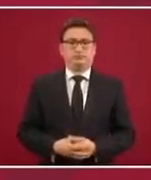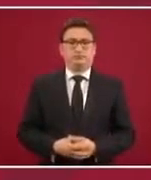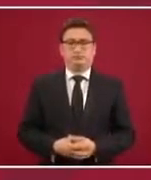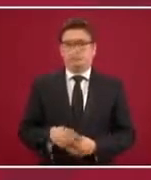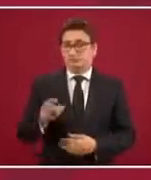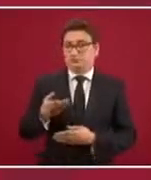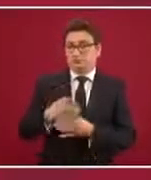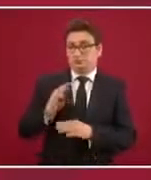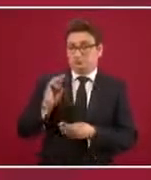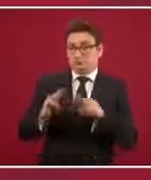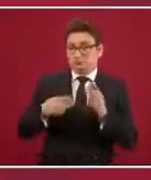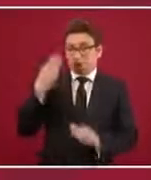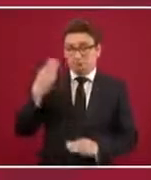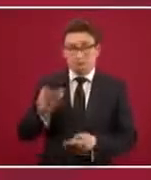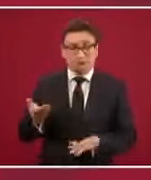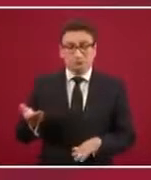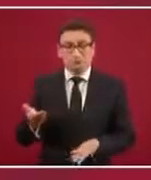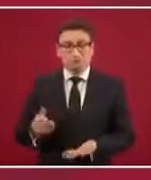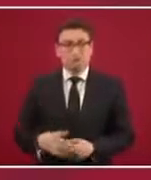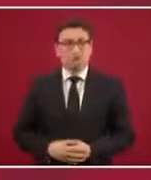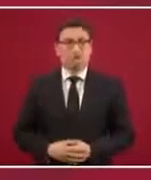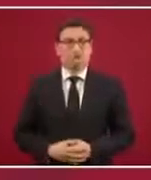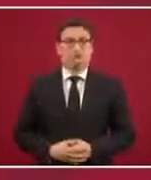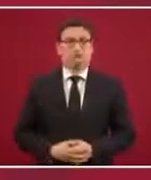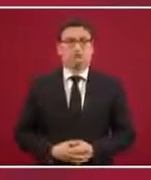al Banco Mundial.